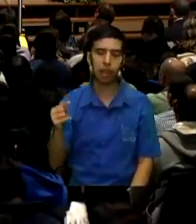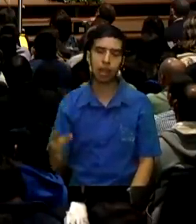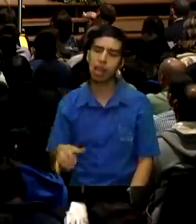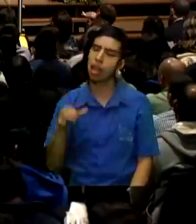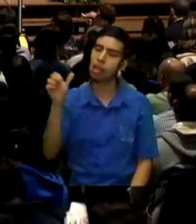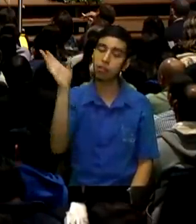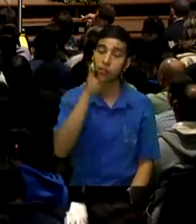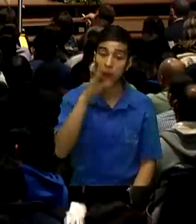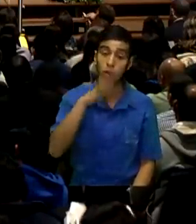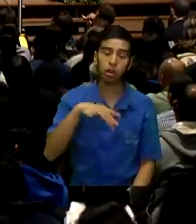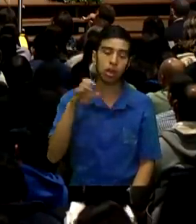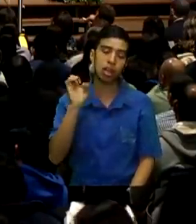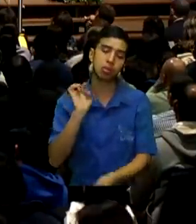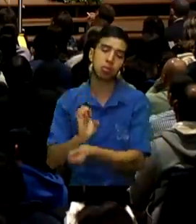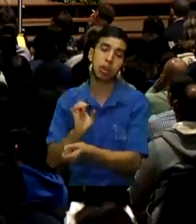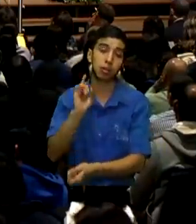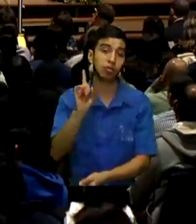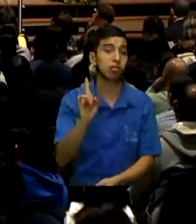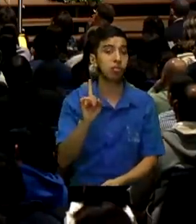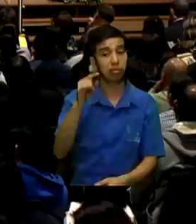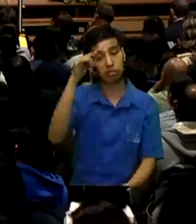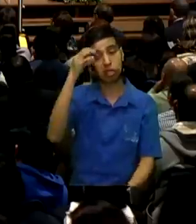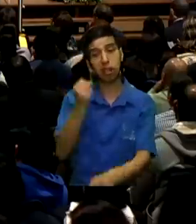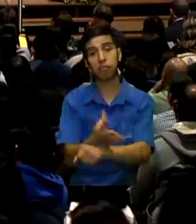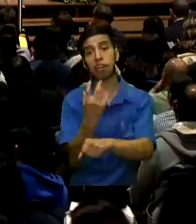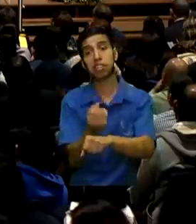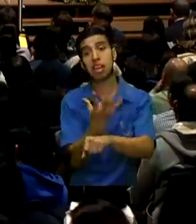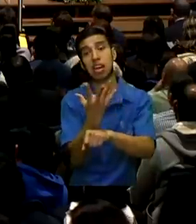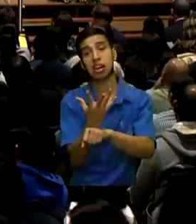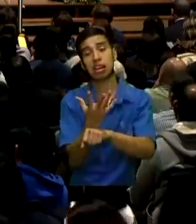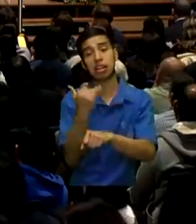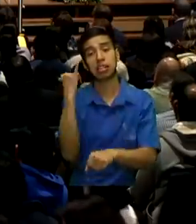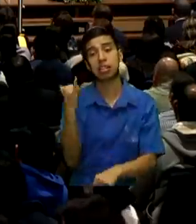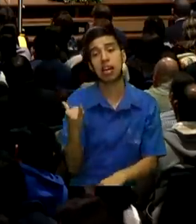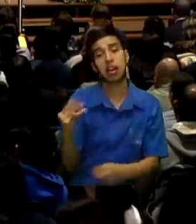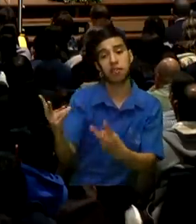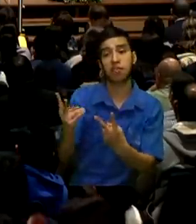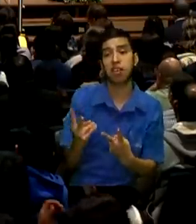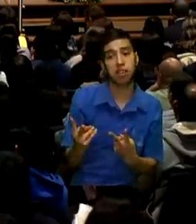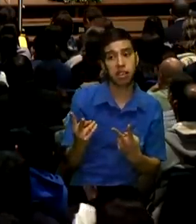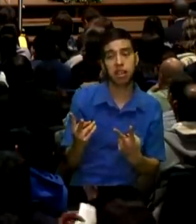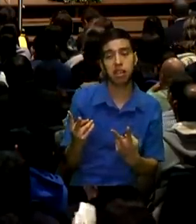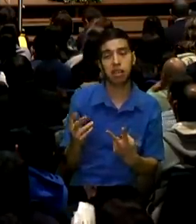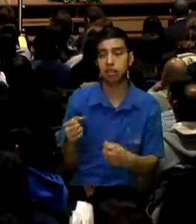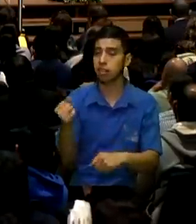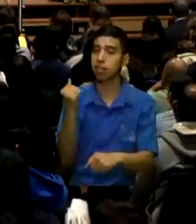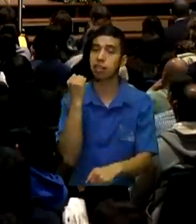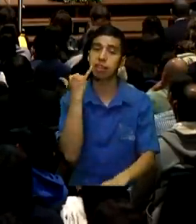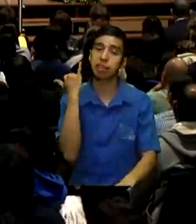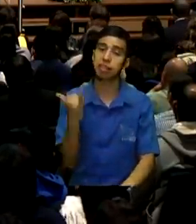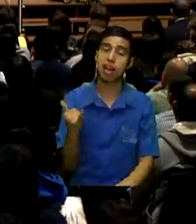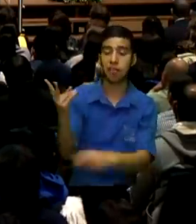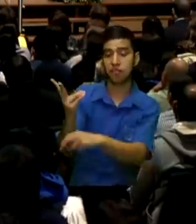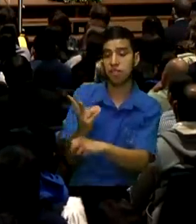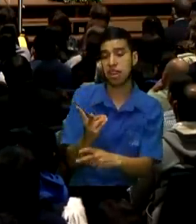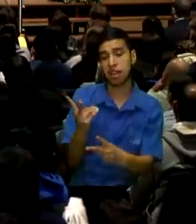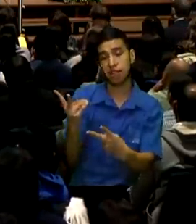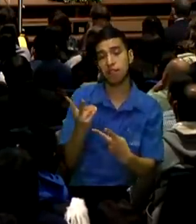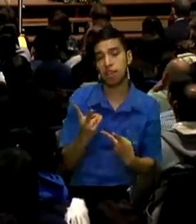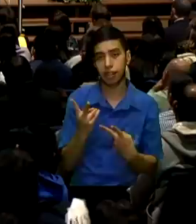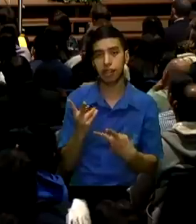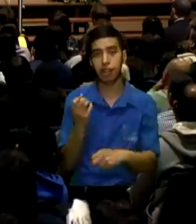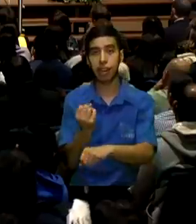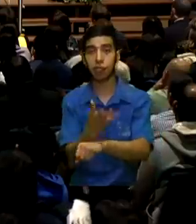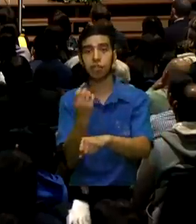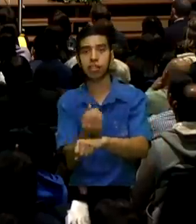Y decir, ay, ya viene, ya viene, ya viene. Ay, ya se fue, ya se fue, ya se fue. ahora esperemos el 31, ya viene,